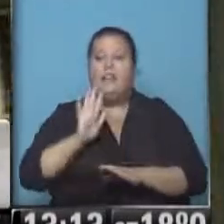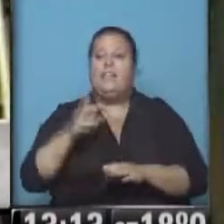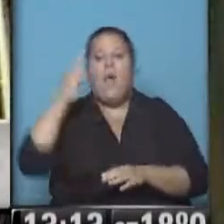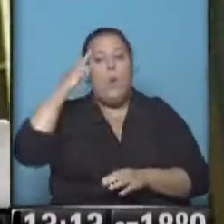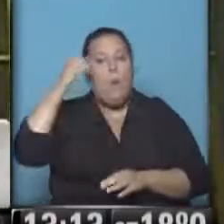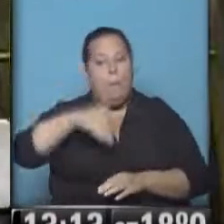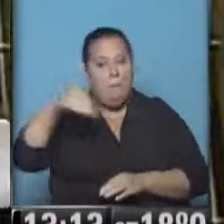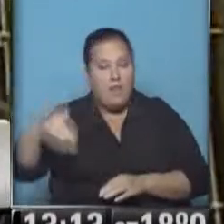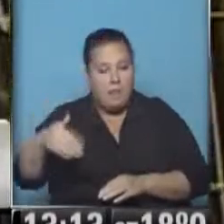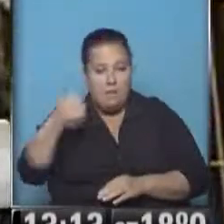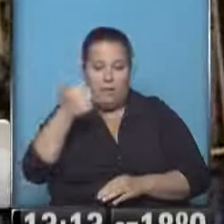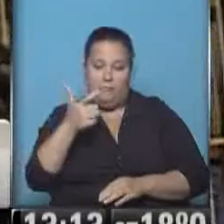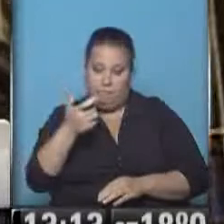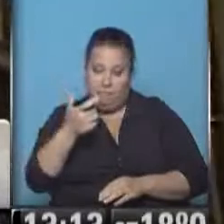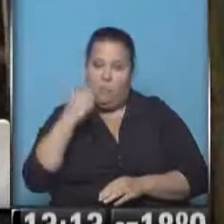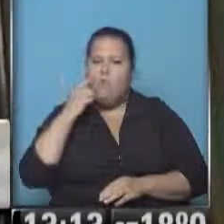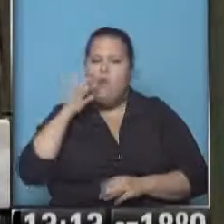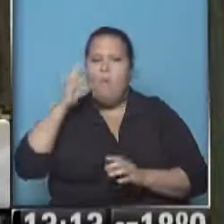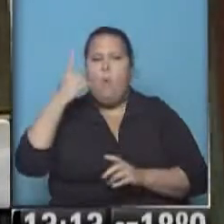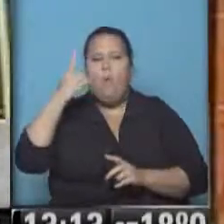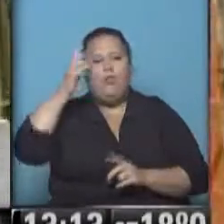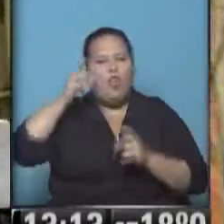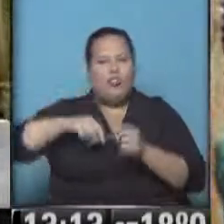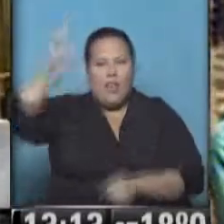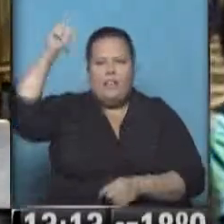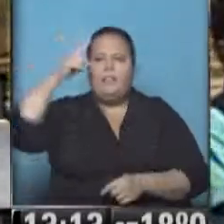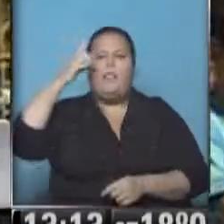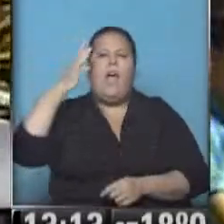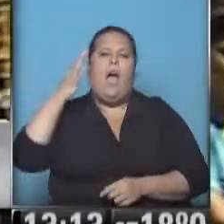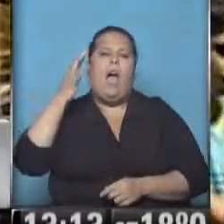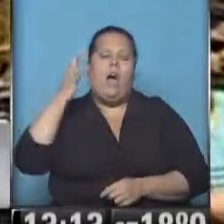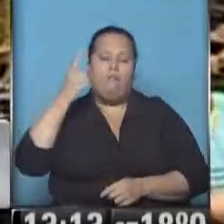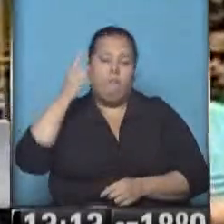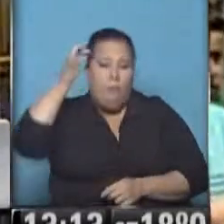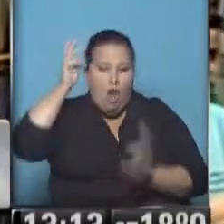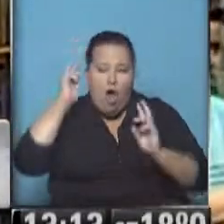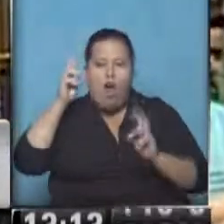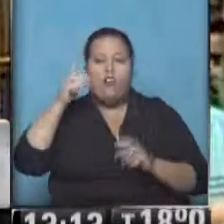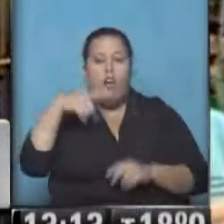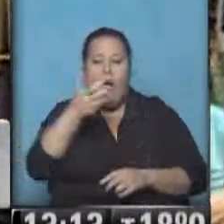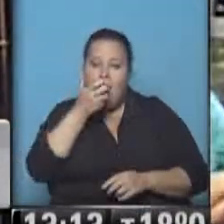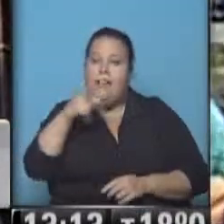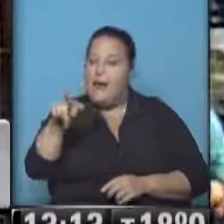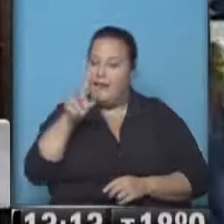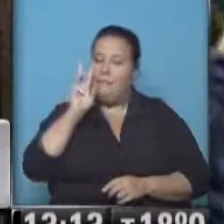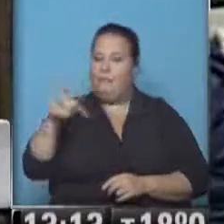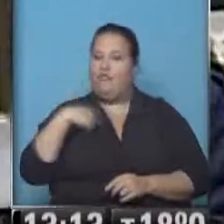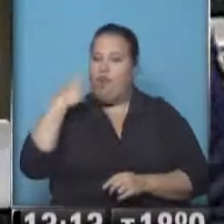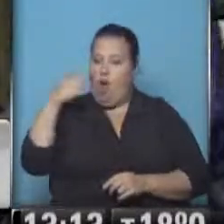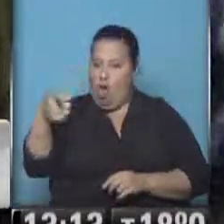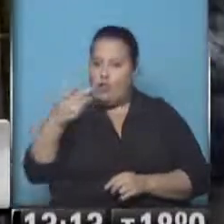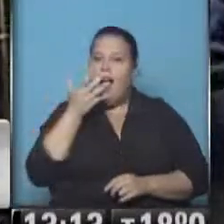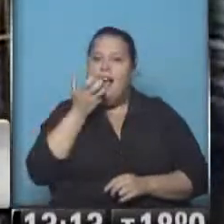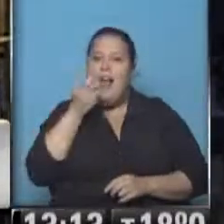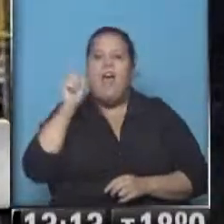9 milímetros, una persona de 1,80 m con pelo corto, con un handy. ¿Esta es la persona que usted reconoce? Esta es la persona que yo reconozco, con un